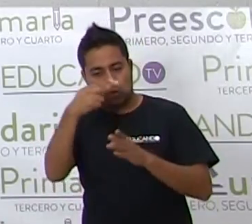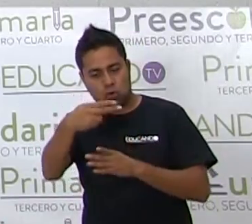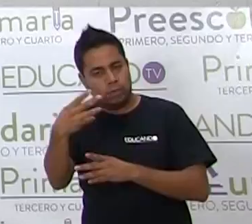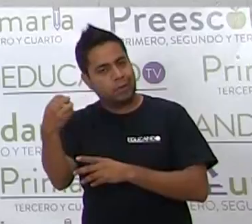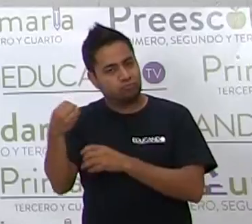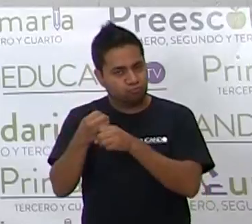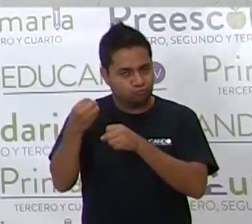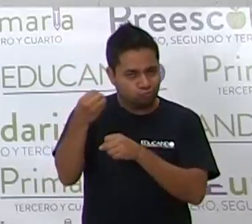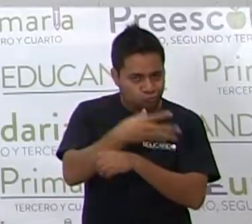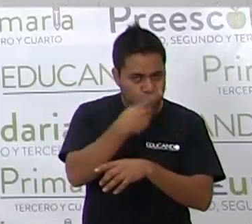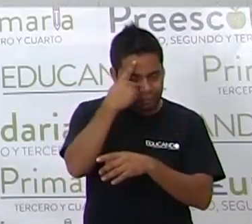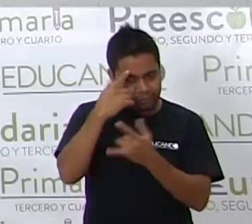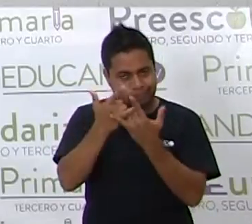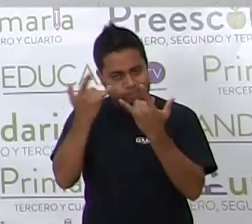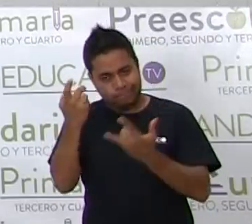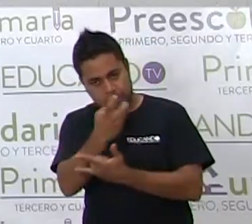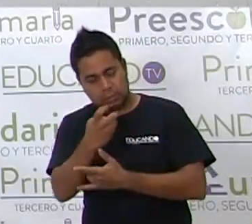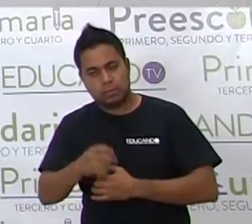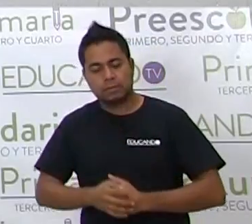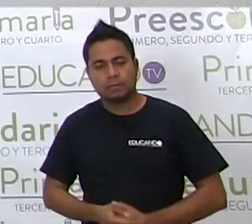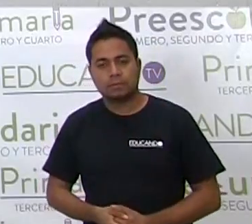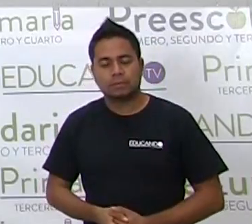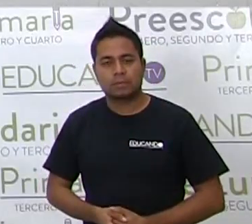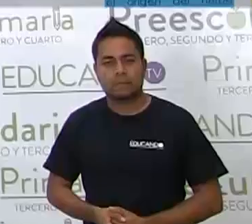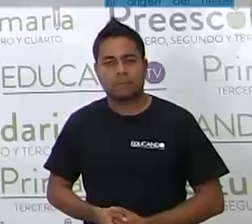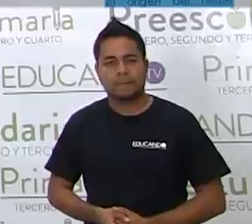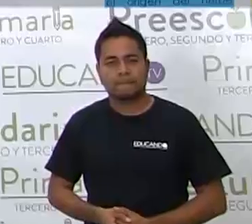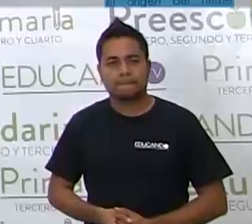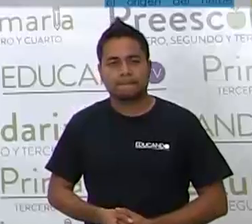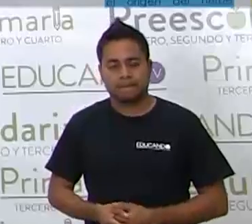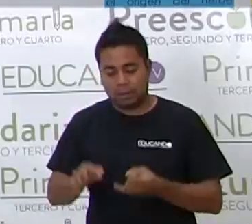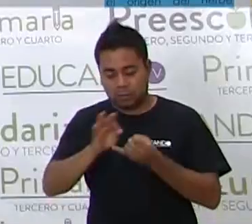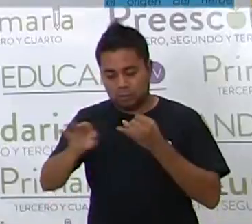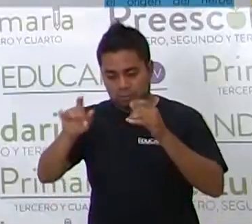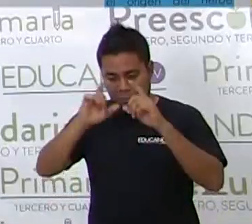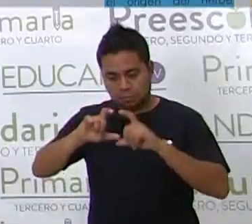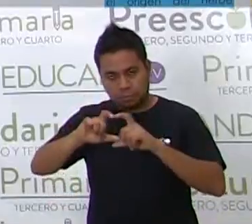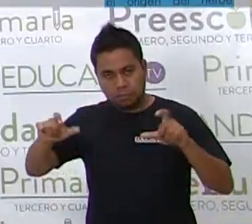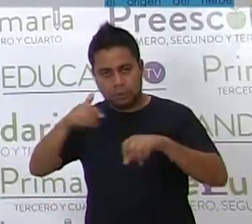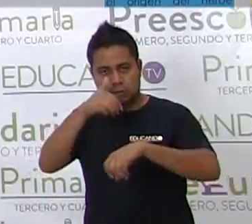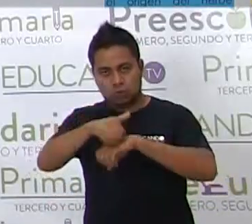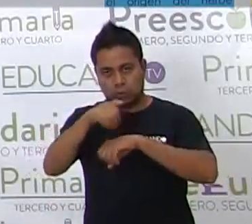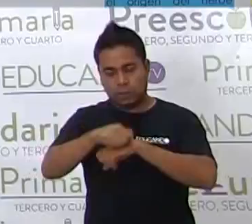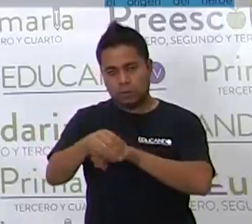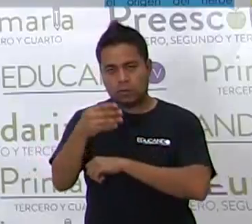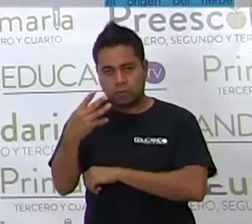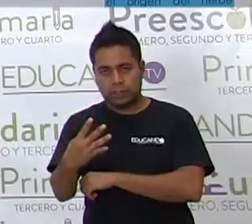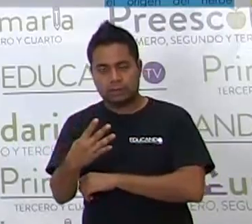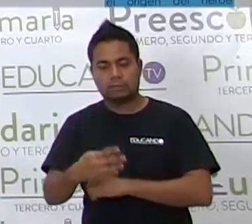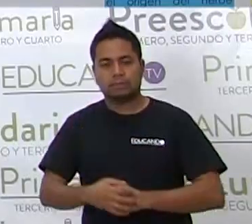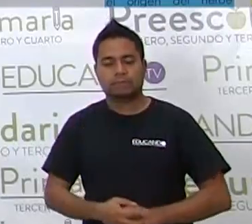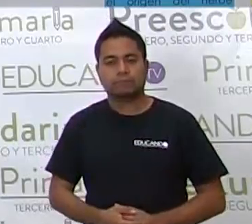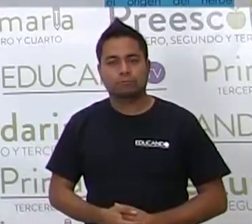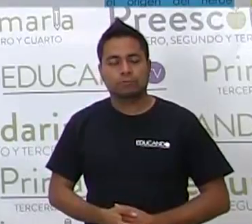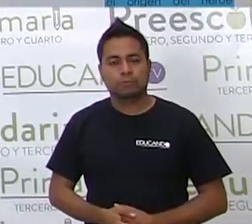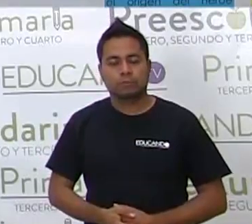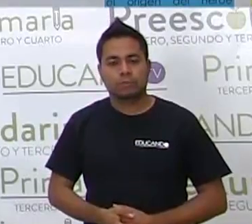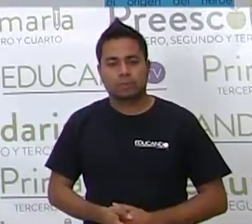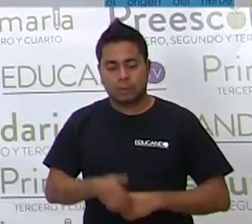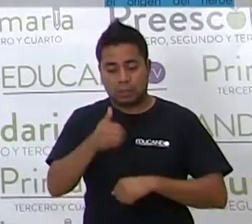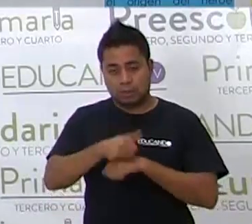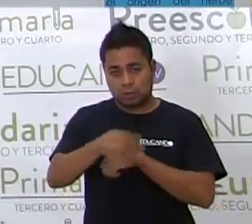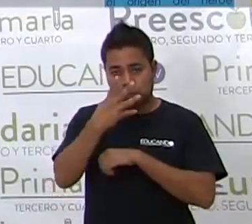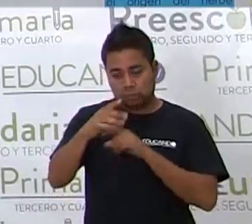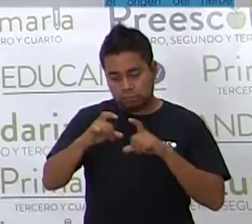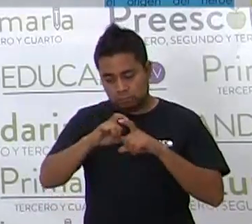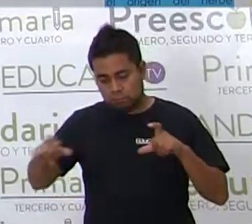bien, vámonos con la última, que es la número 4. Bien, la número 4 la vamos